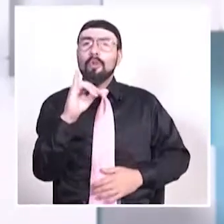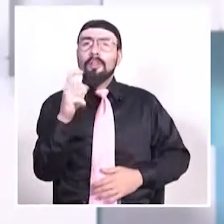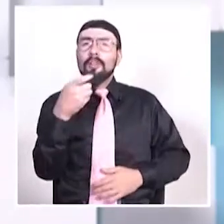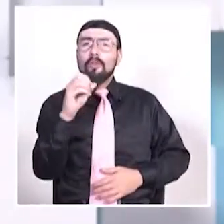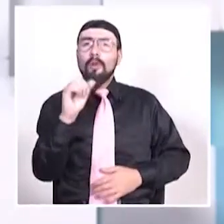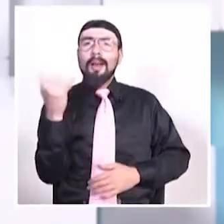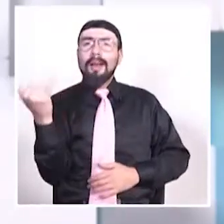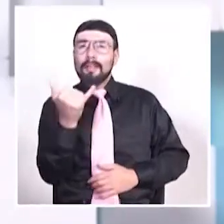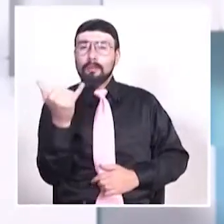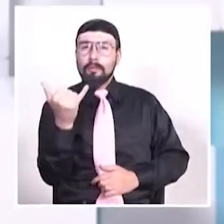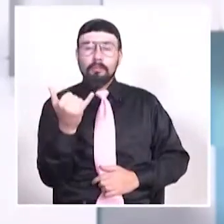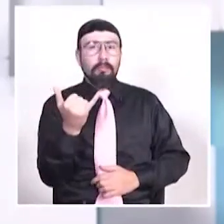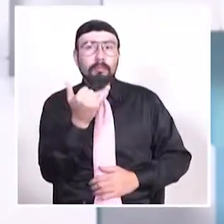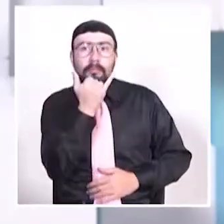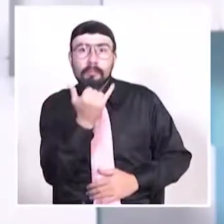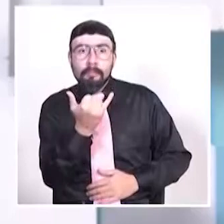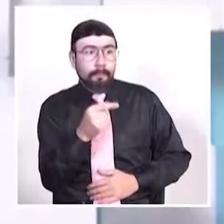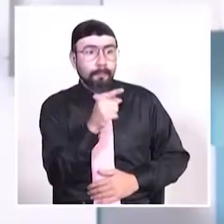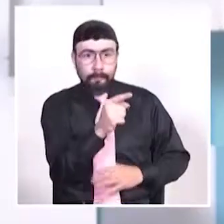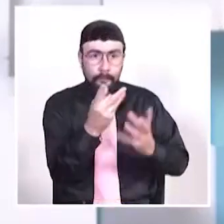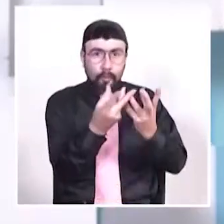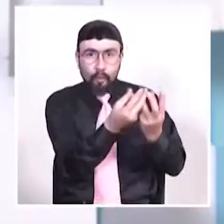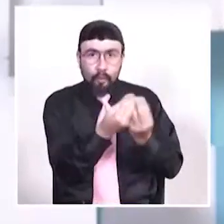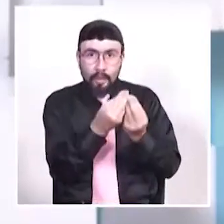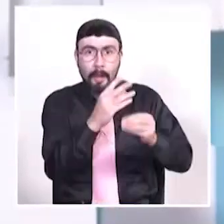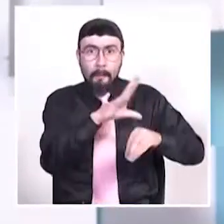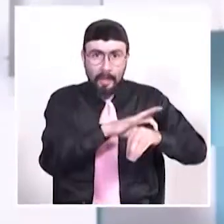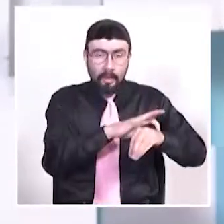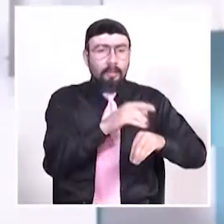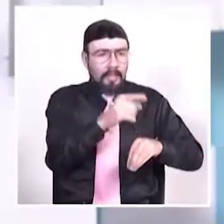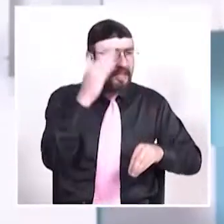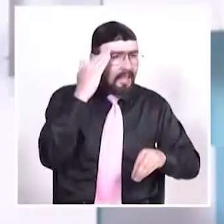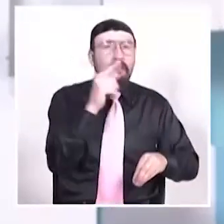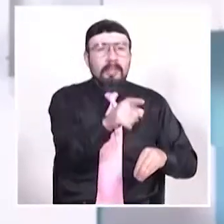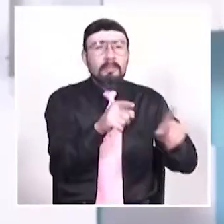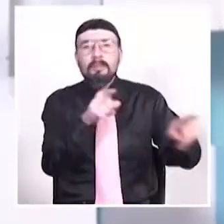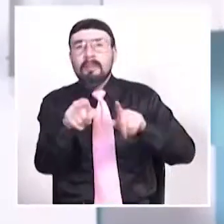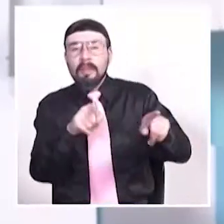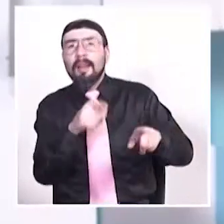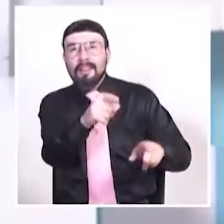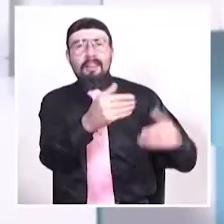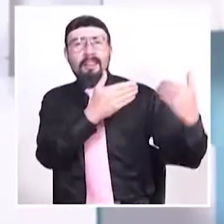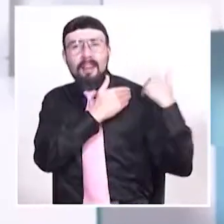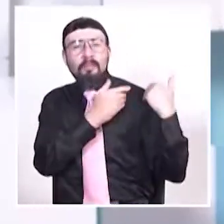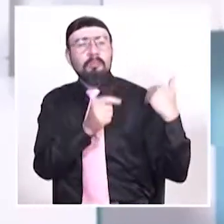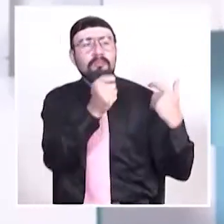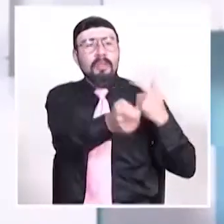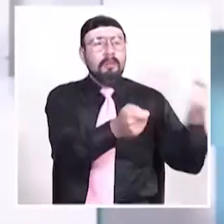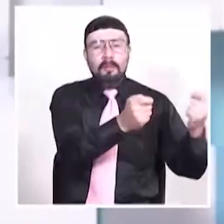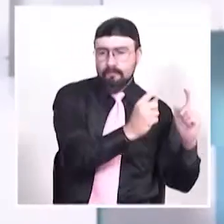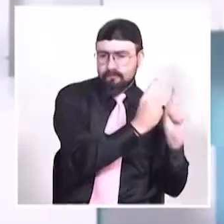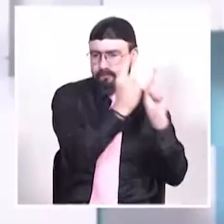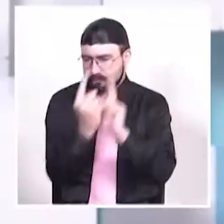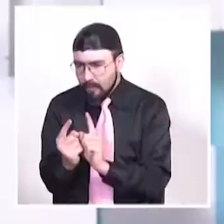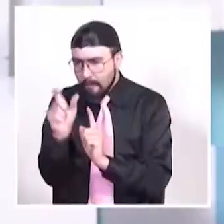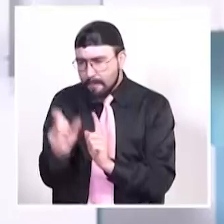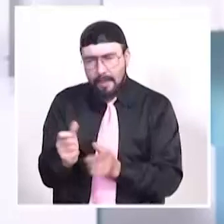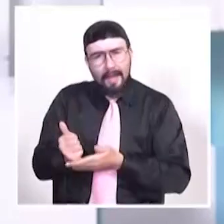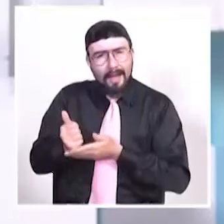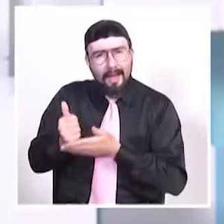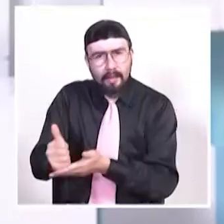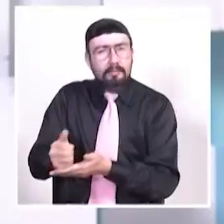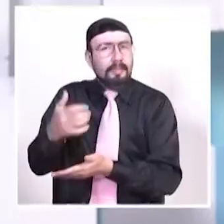azul el personal hospitalario tiene cada uno, tiene designada una función.